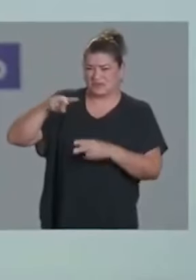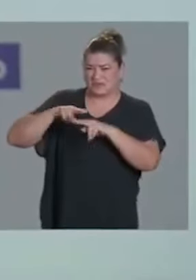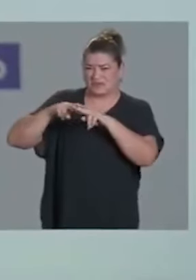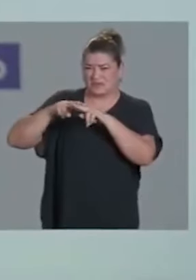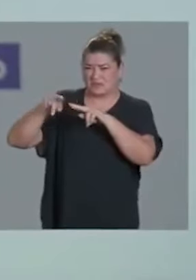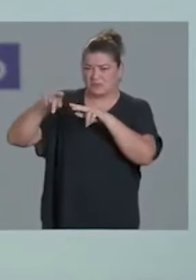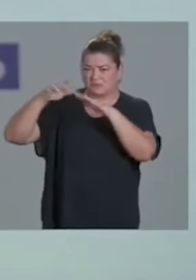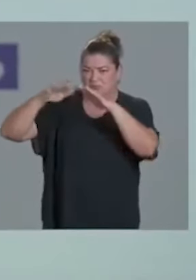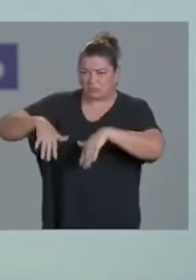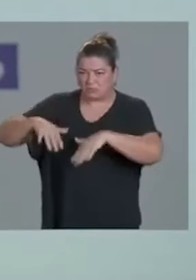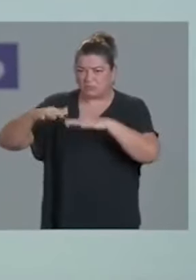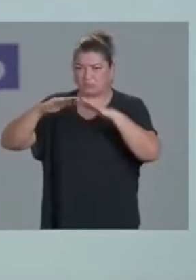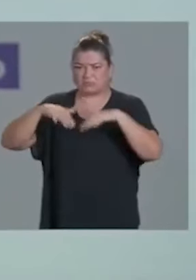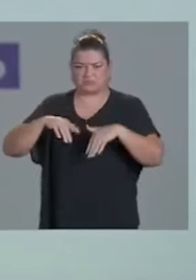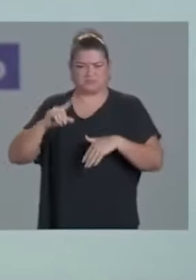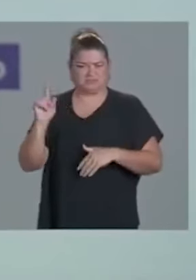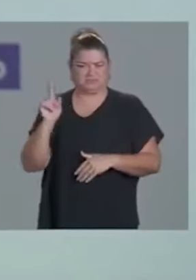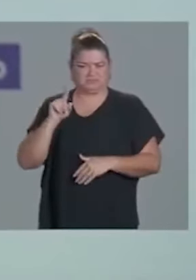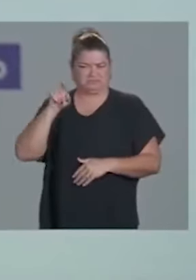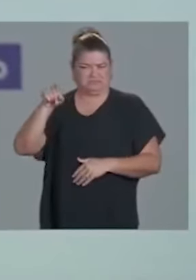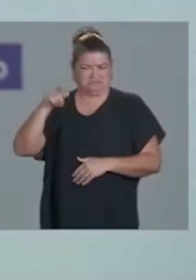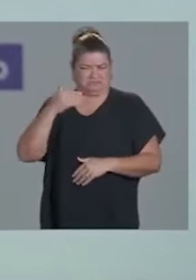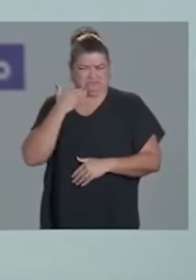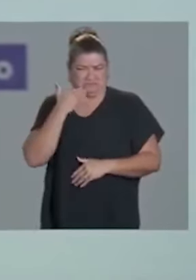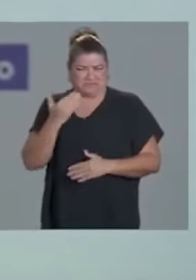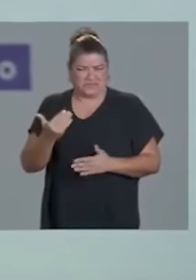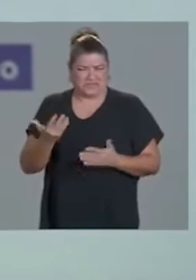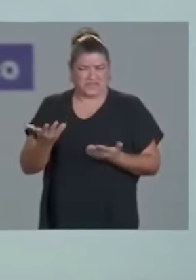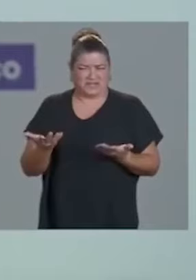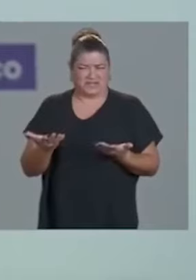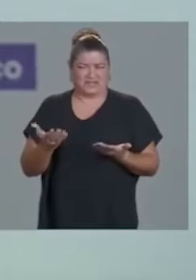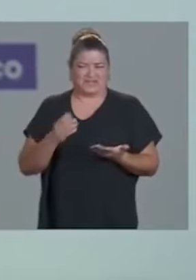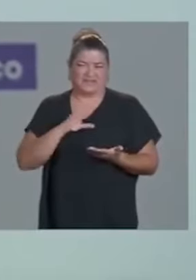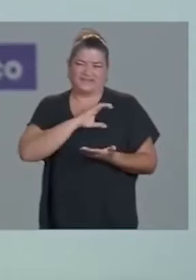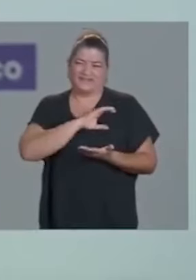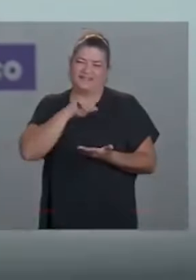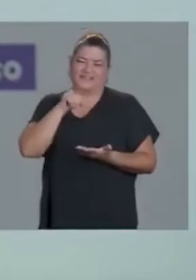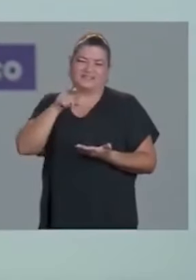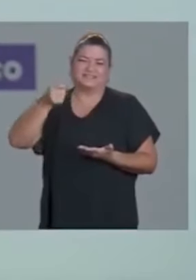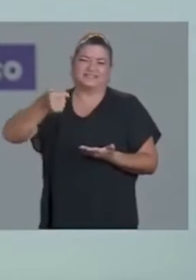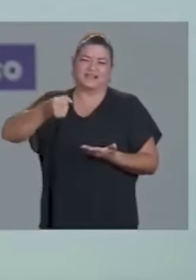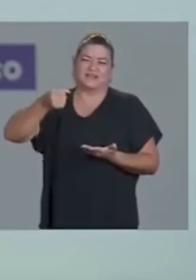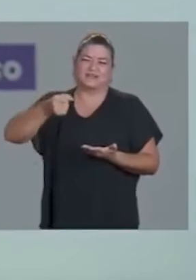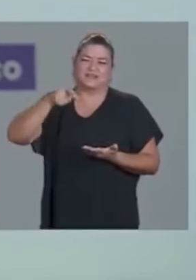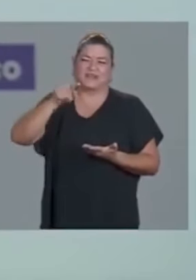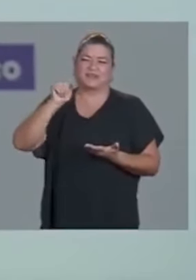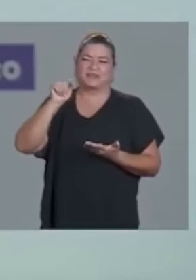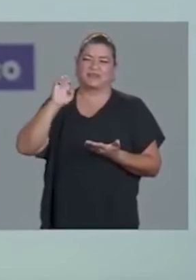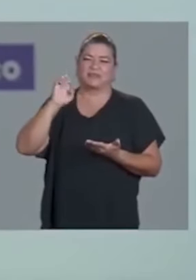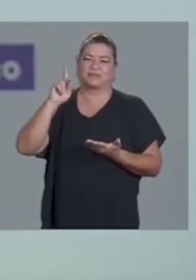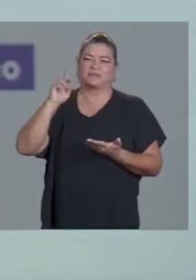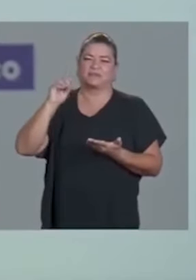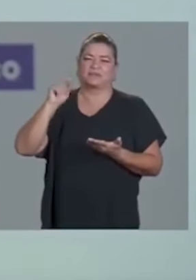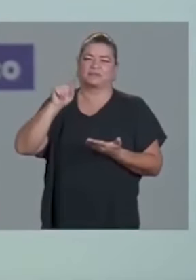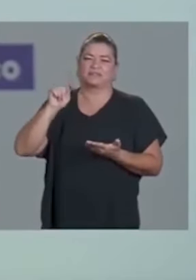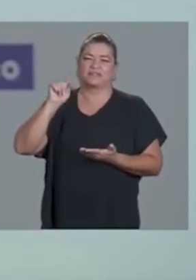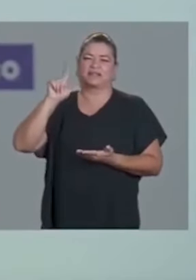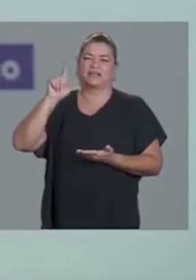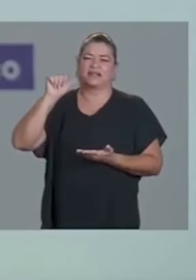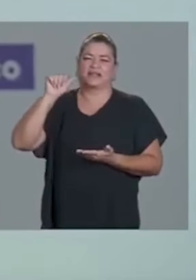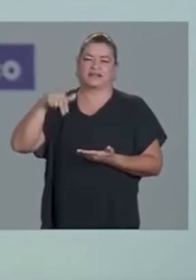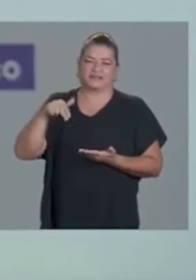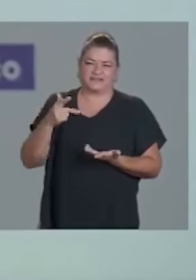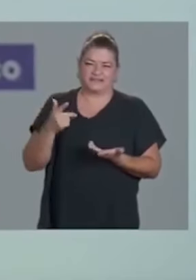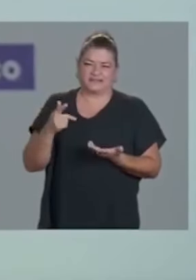Sobre la pregunta, y un saludo muy cariñoso a Tepoztlán, uno de los pueblos mágicos más fantásticos que tiene este país. El campo es